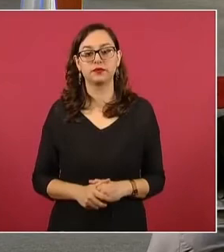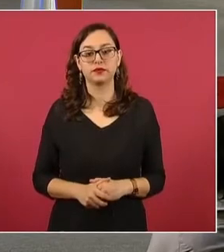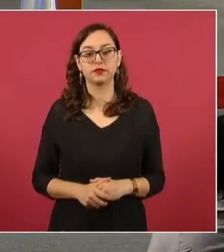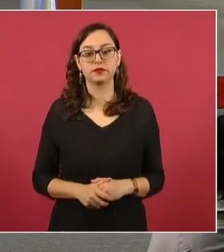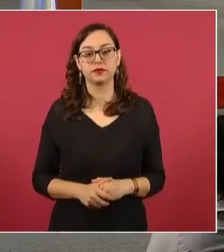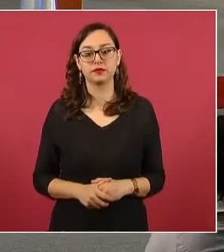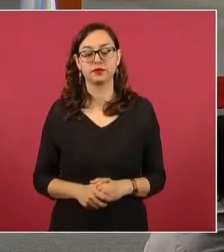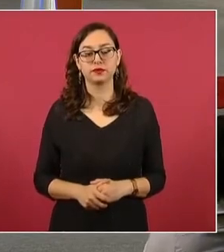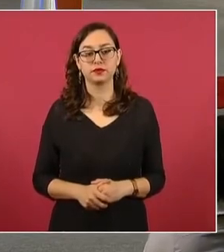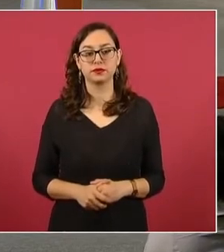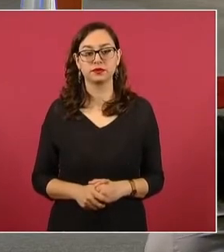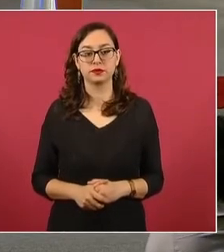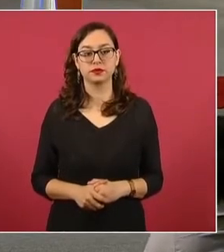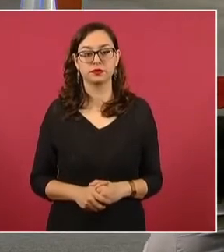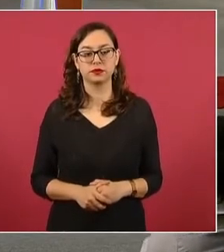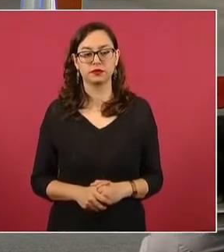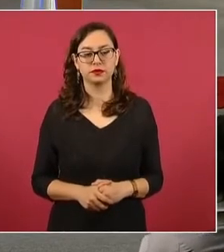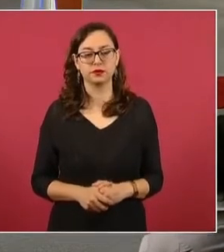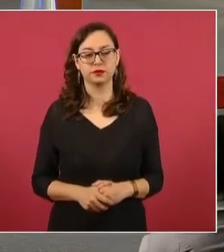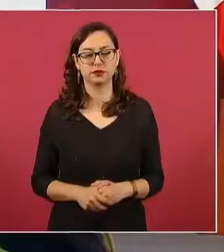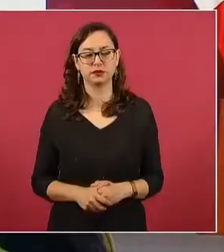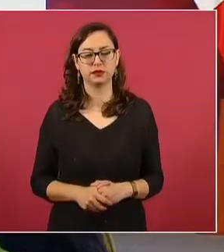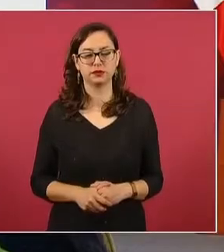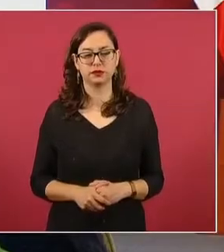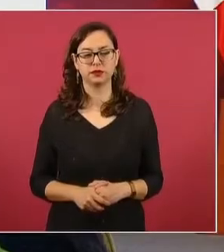Estas son las universidades